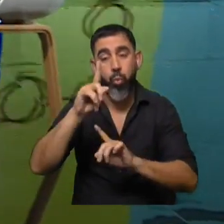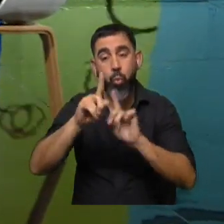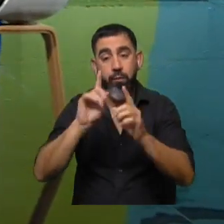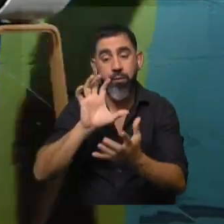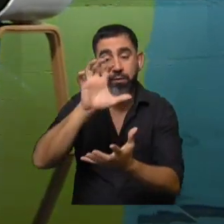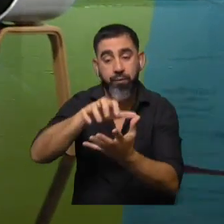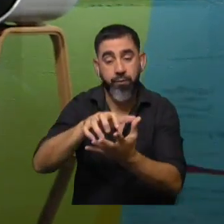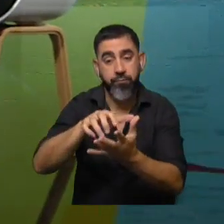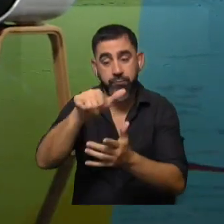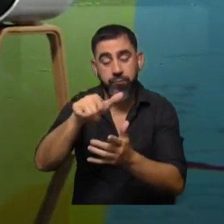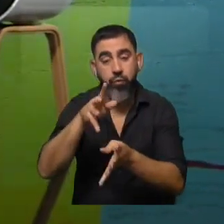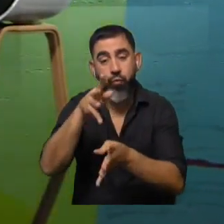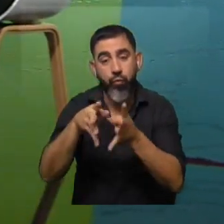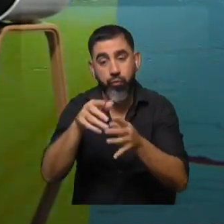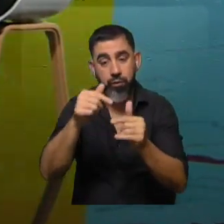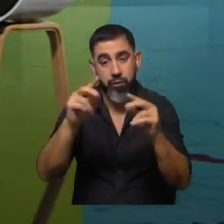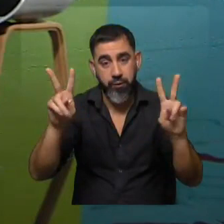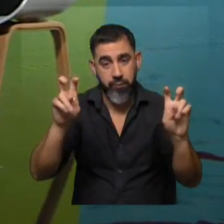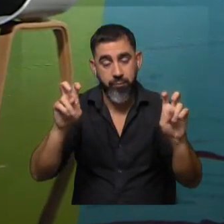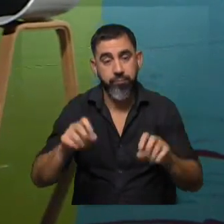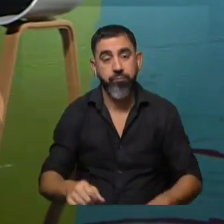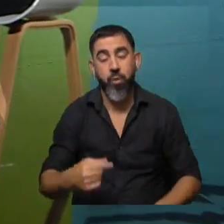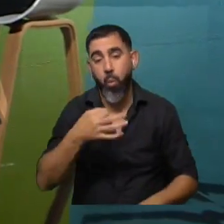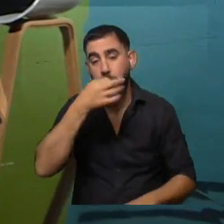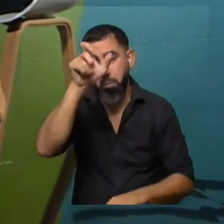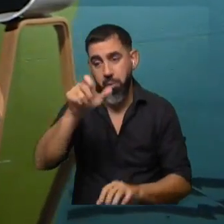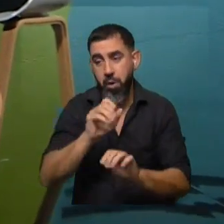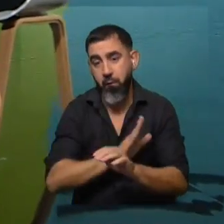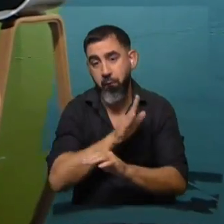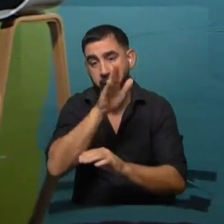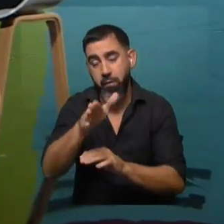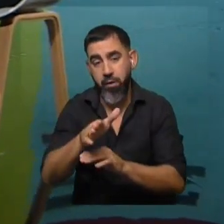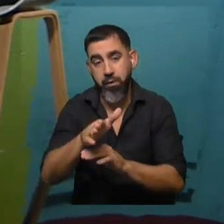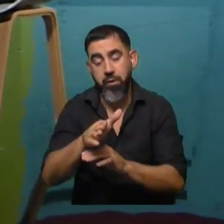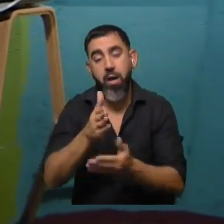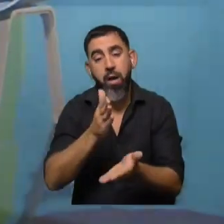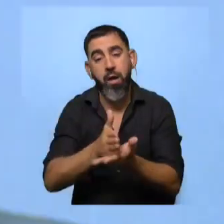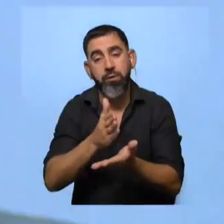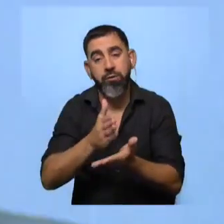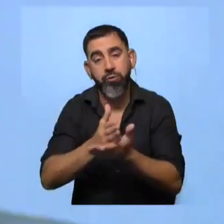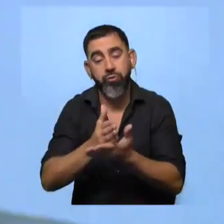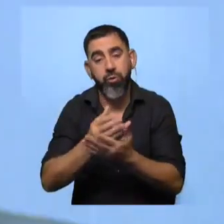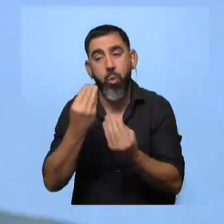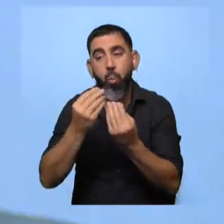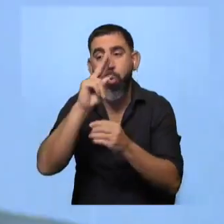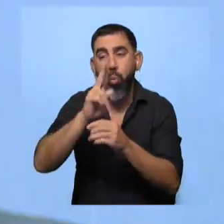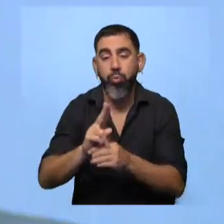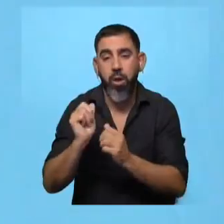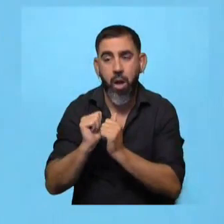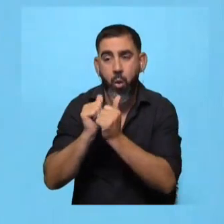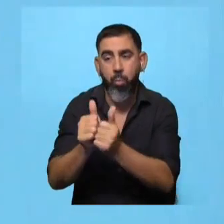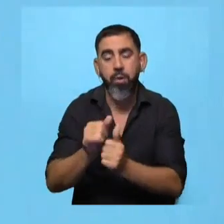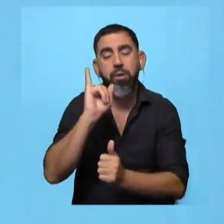ahí funciona físicamente el repositorio. Cualquier persona puede ir, se le asesora en el uso de las herramientas, se le puede hacer un acompañamiento. Se